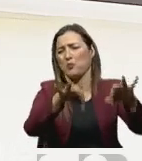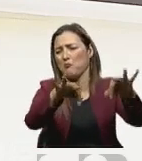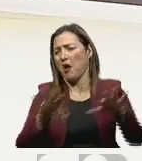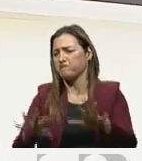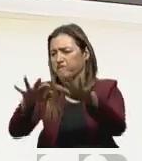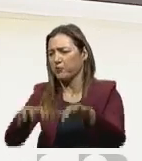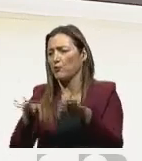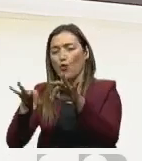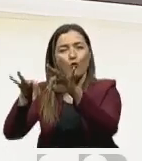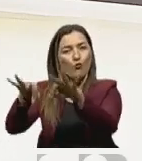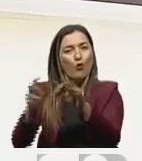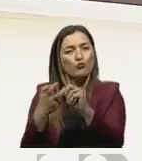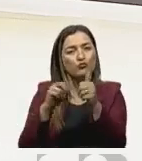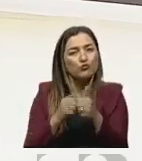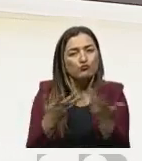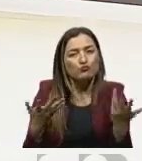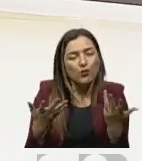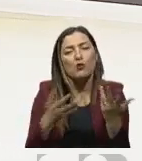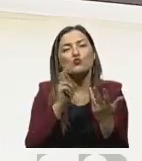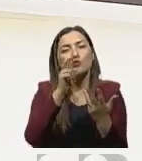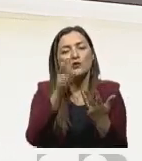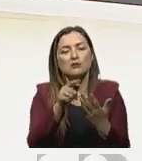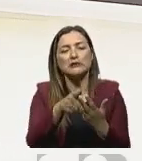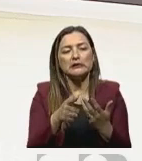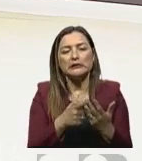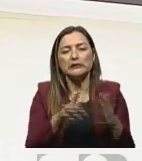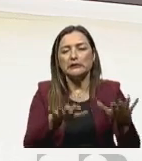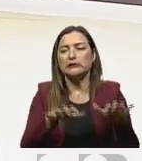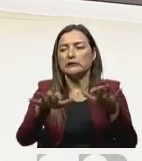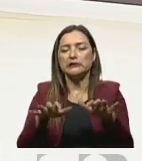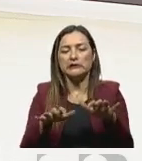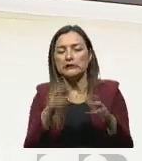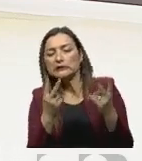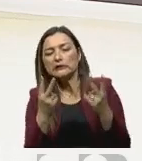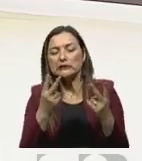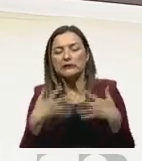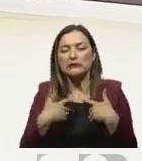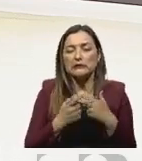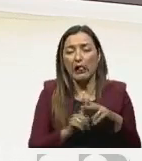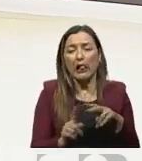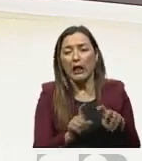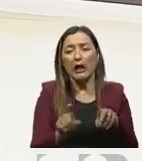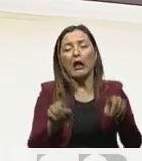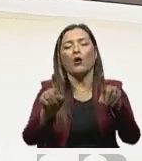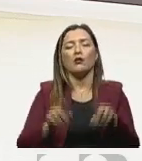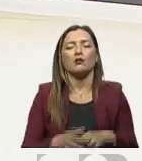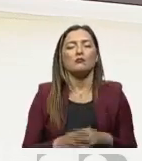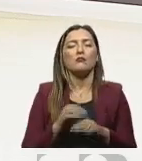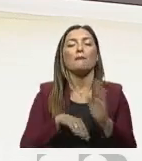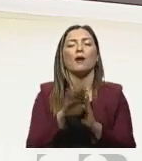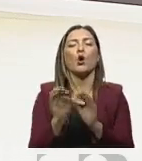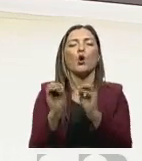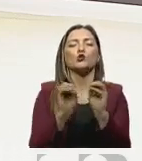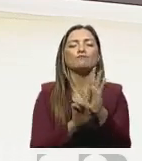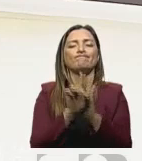mismos para para todos los lugares turísticos para todos los precintos Así que seamos más ordenados más